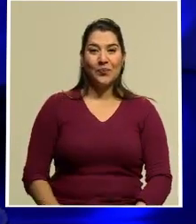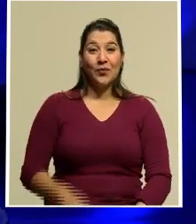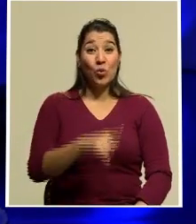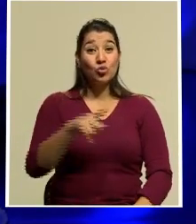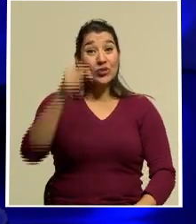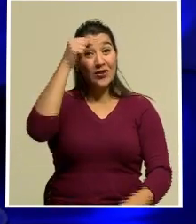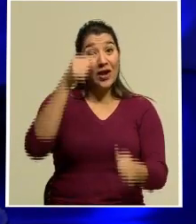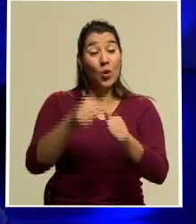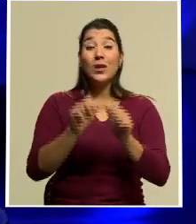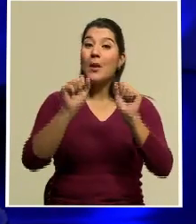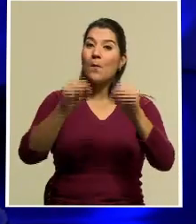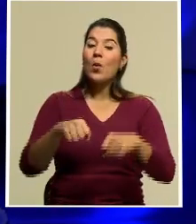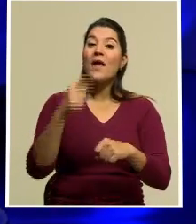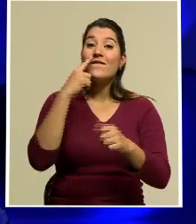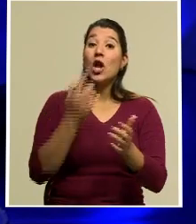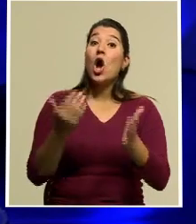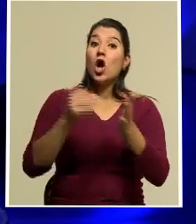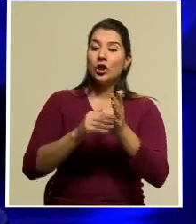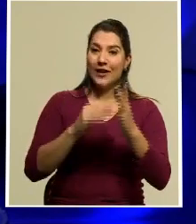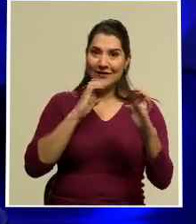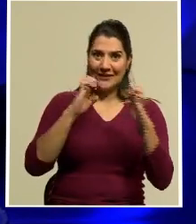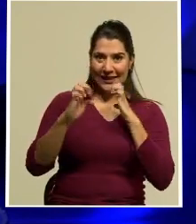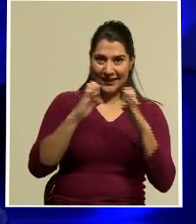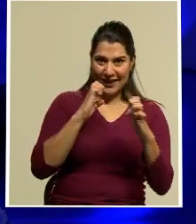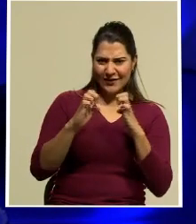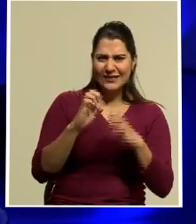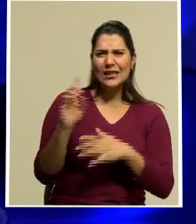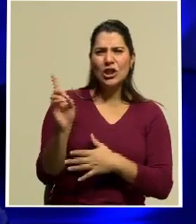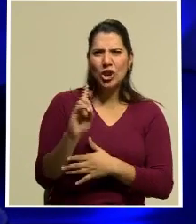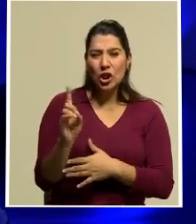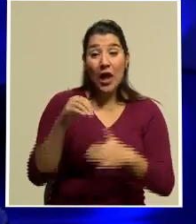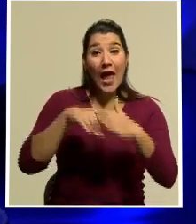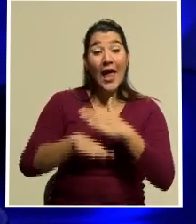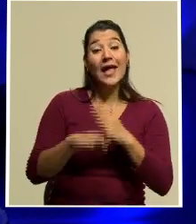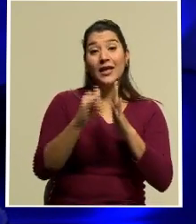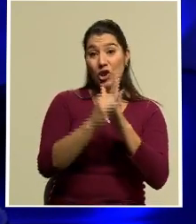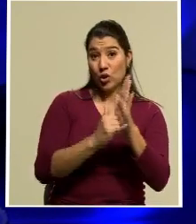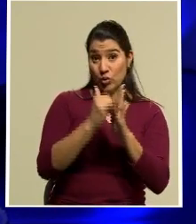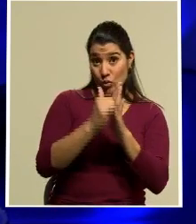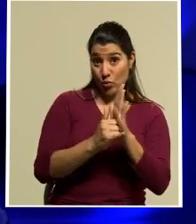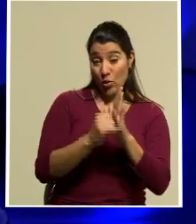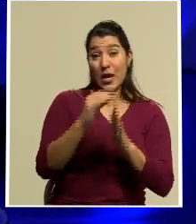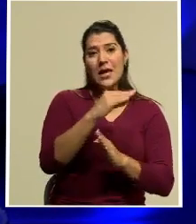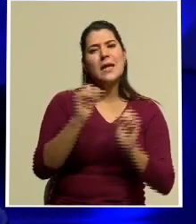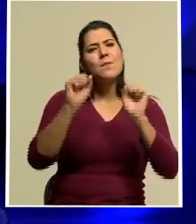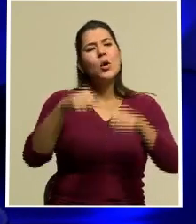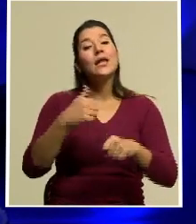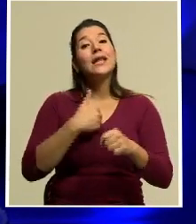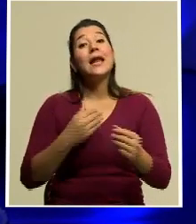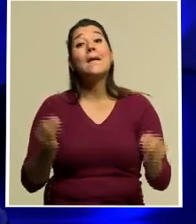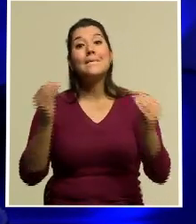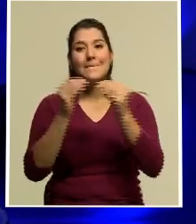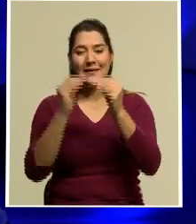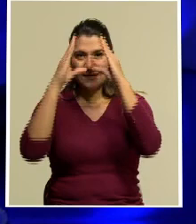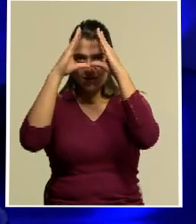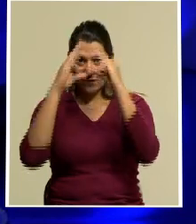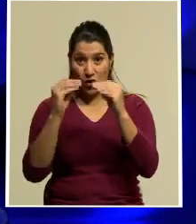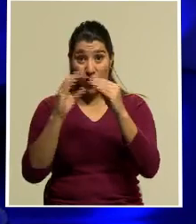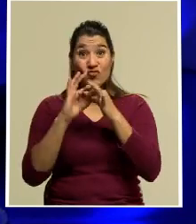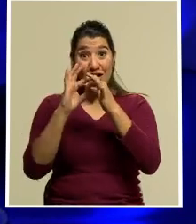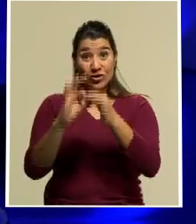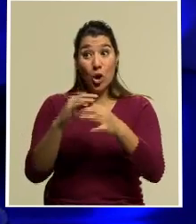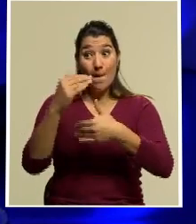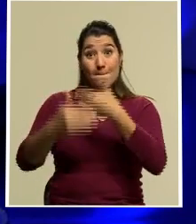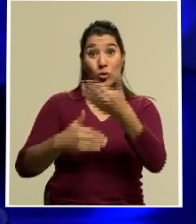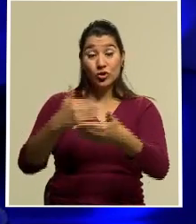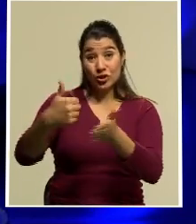Recuerde que puede ver nuevamente estas entrevistas en nuestro canal de YouTube y tener más información sobre estas